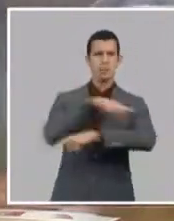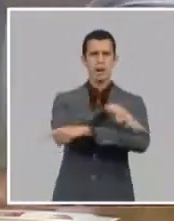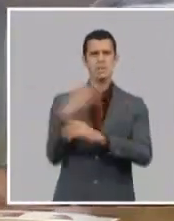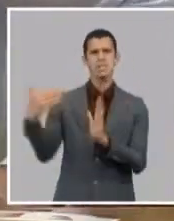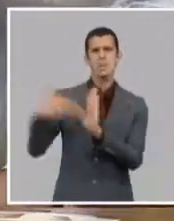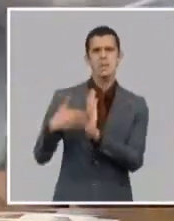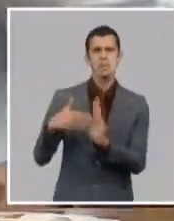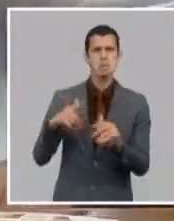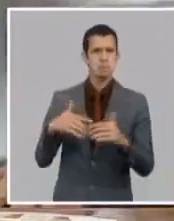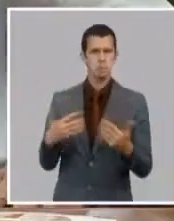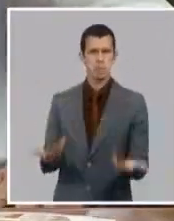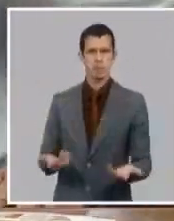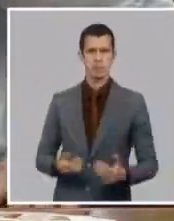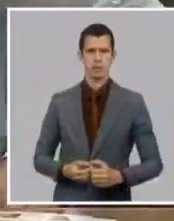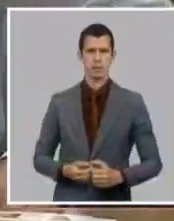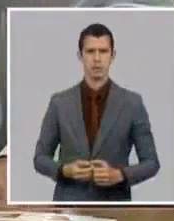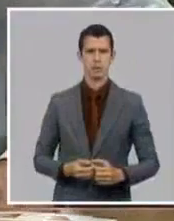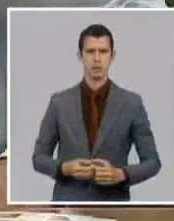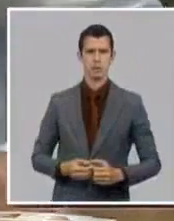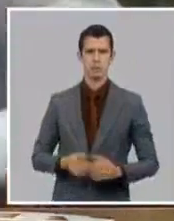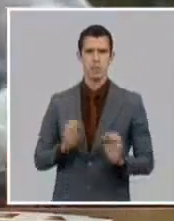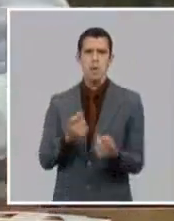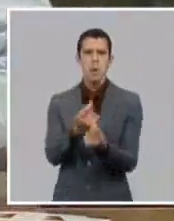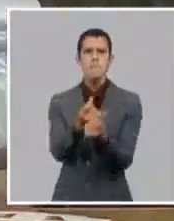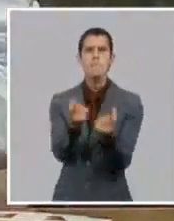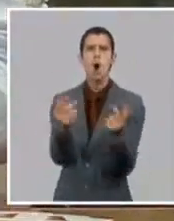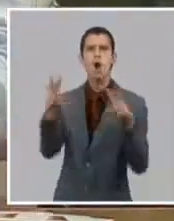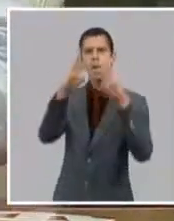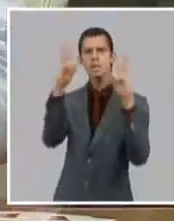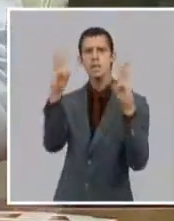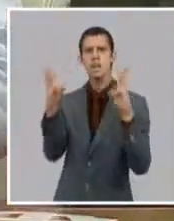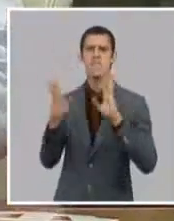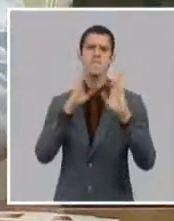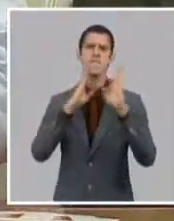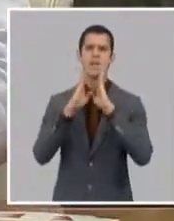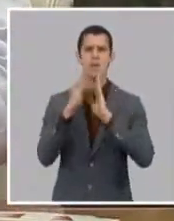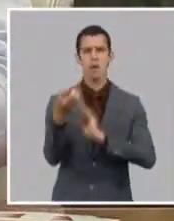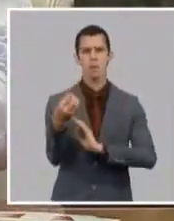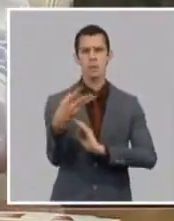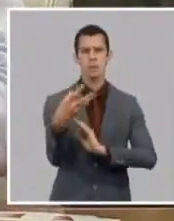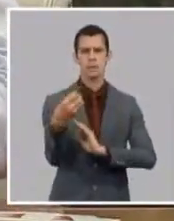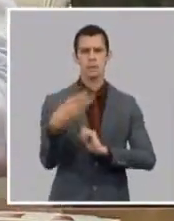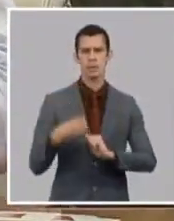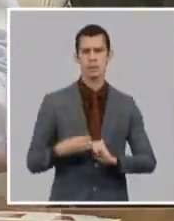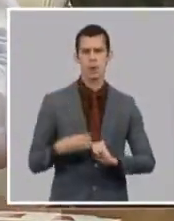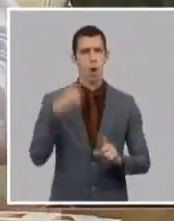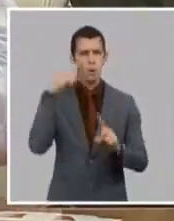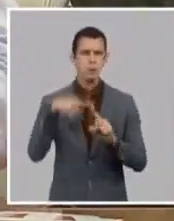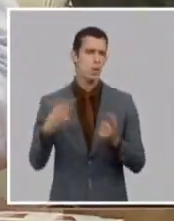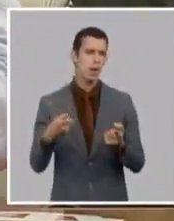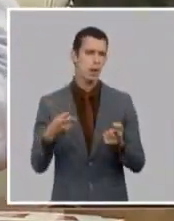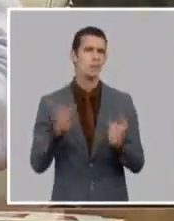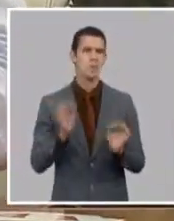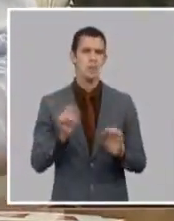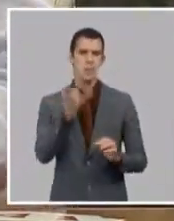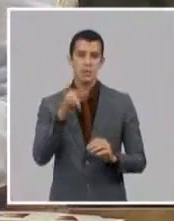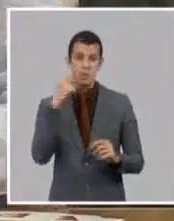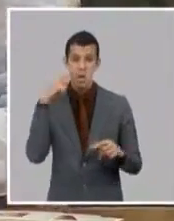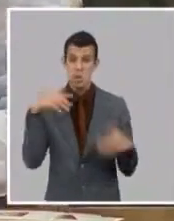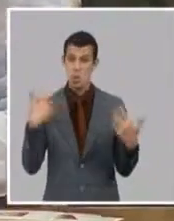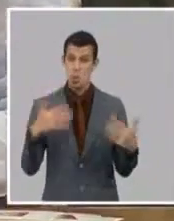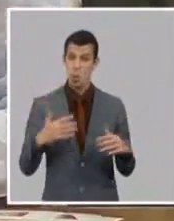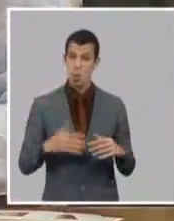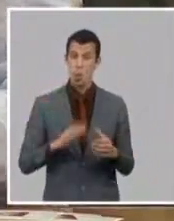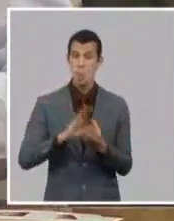una falsedad, una calumnia. Y yo te digo que cuando se trabaja con conceptos y principios como esos que ellos han